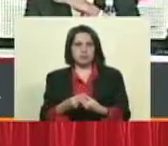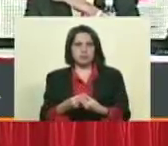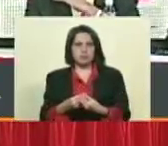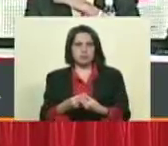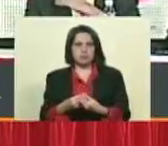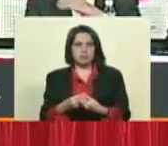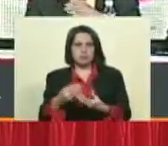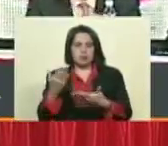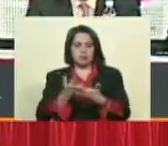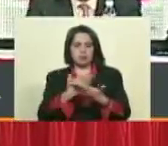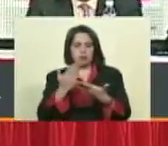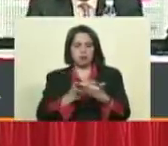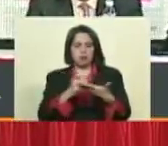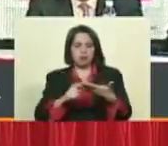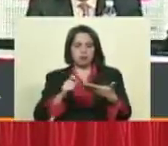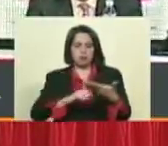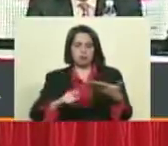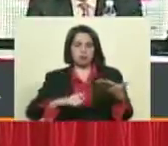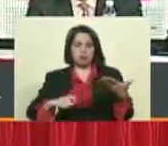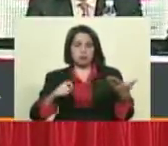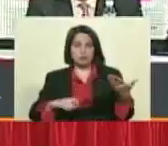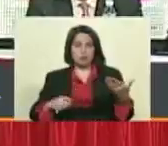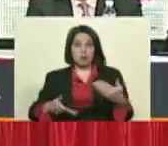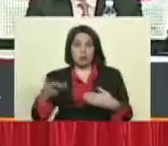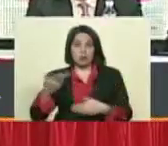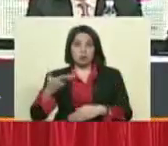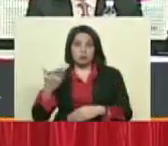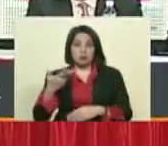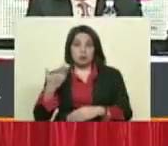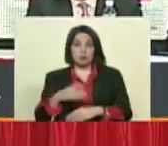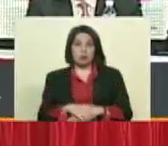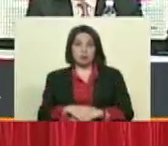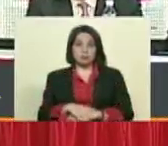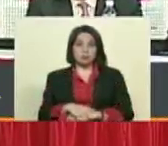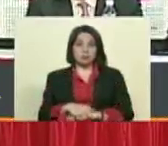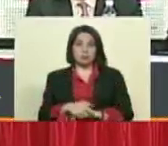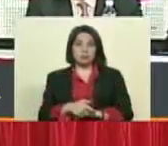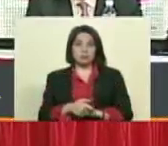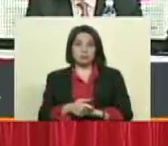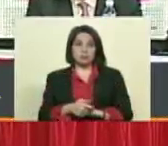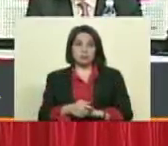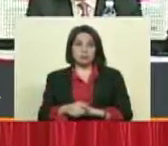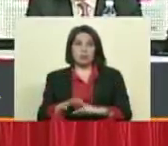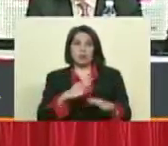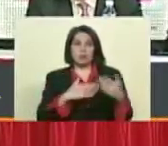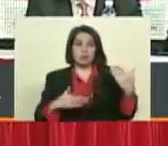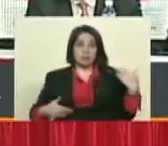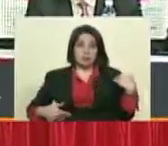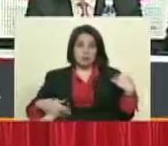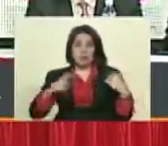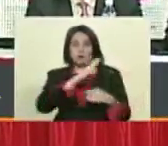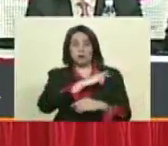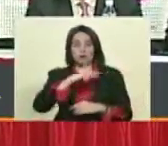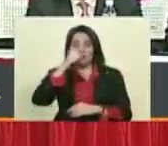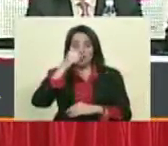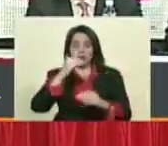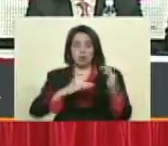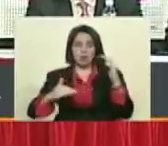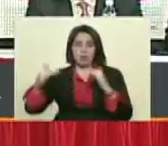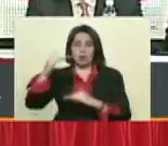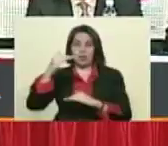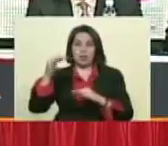algunos documentos muy importantes, querido presidente del Tribunal Supremo, altas autoridades del Poder